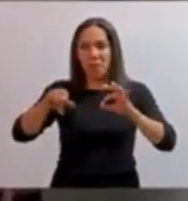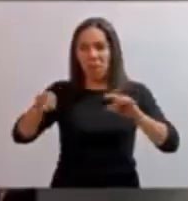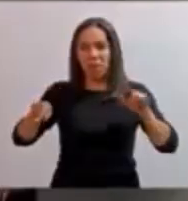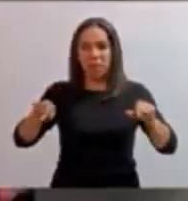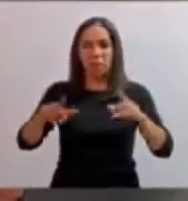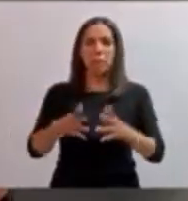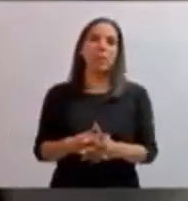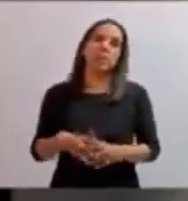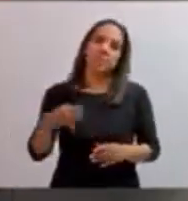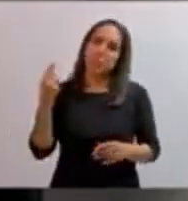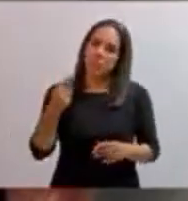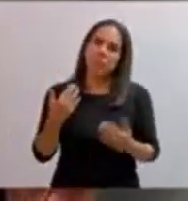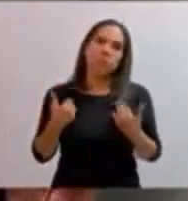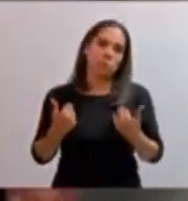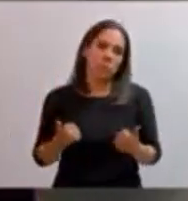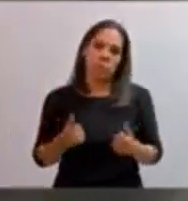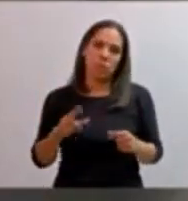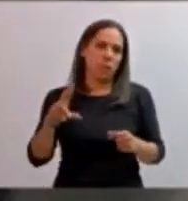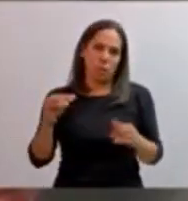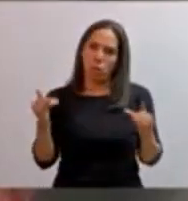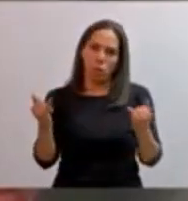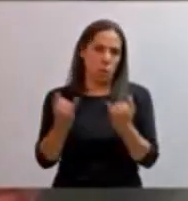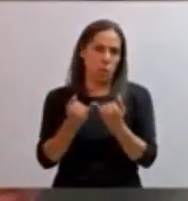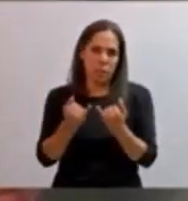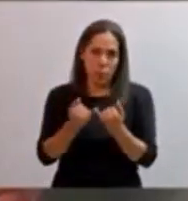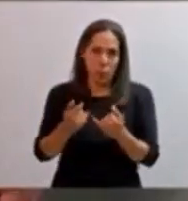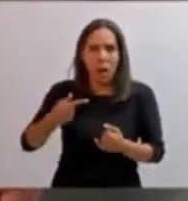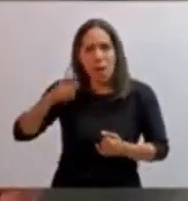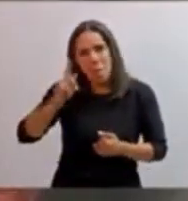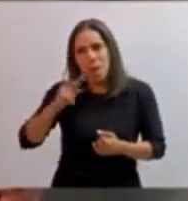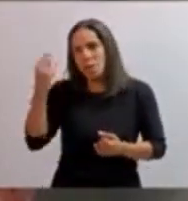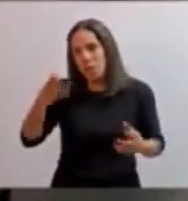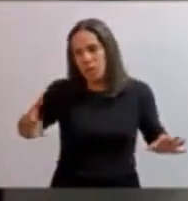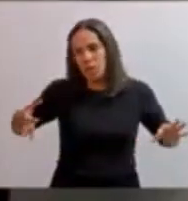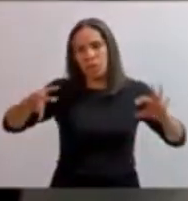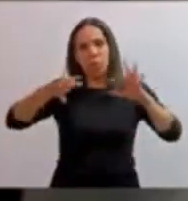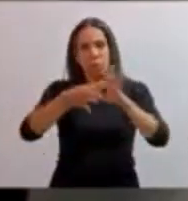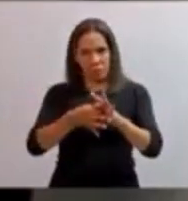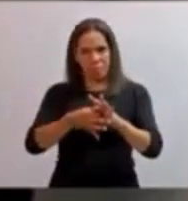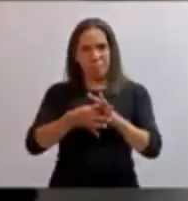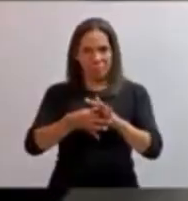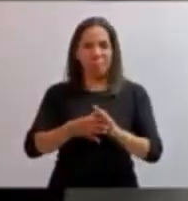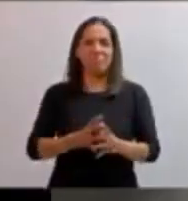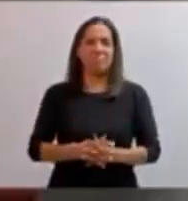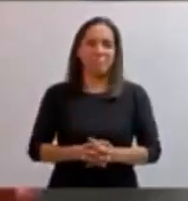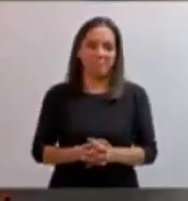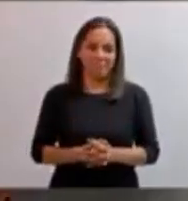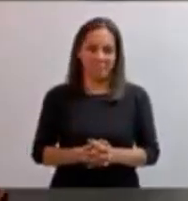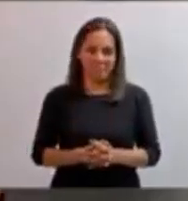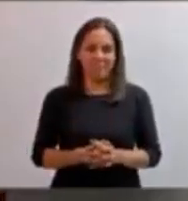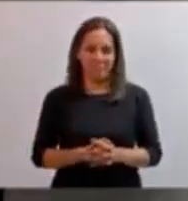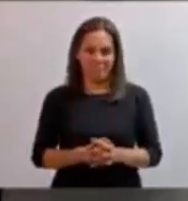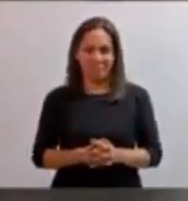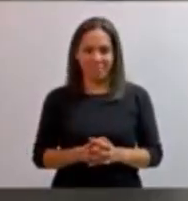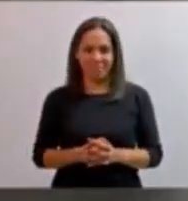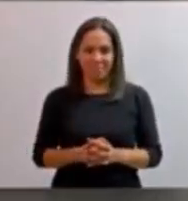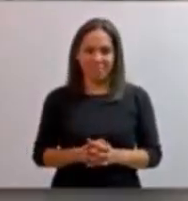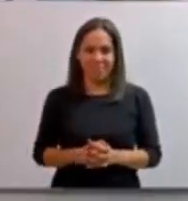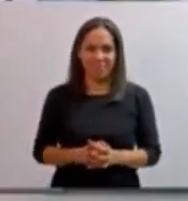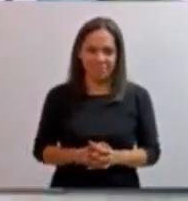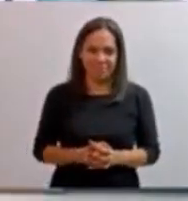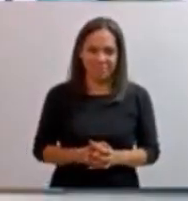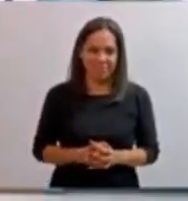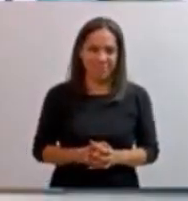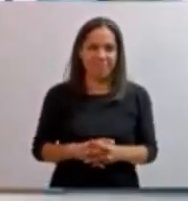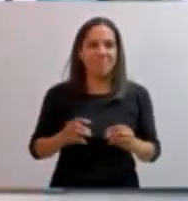es lo mismo, pues no es lo mismo, pero están estrechamente vinculadas, ¿no? Espero haber respondido a la respuesta de la compañera. Muy